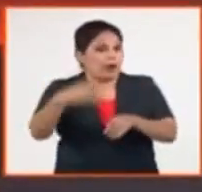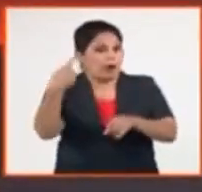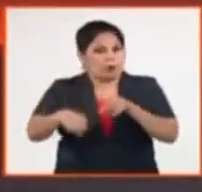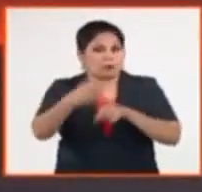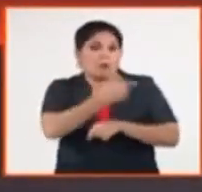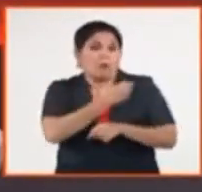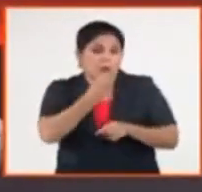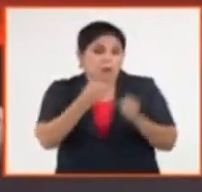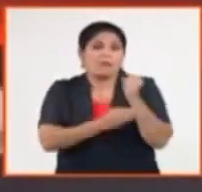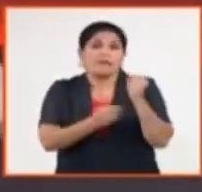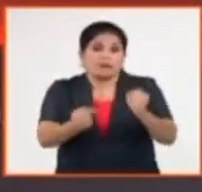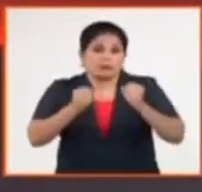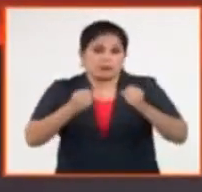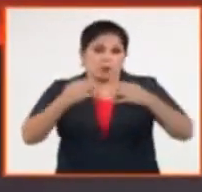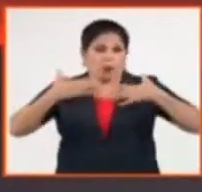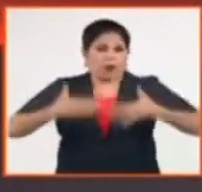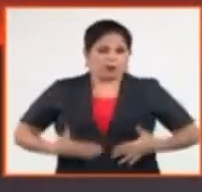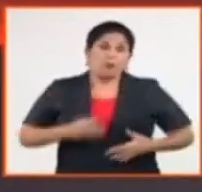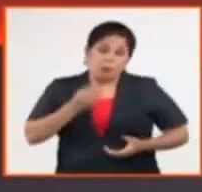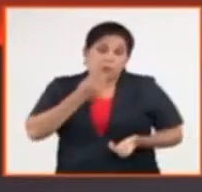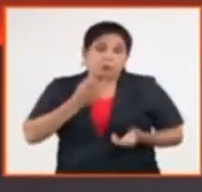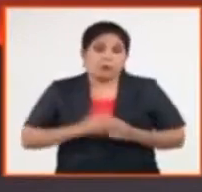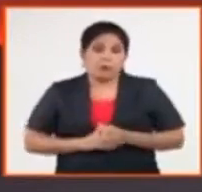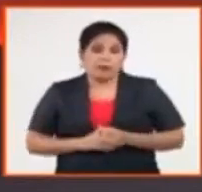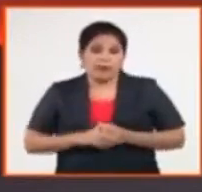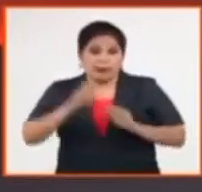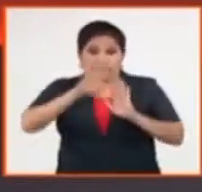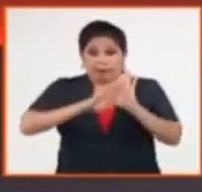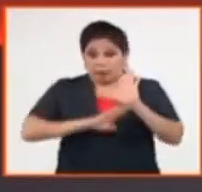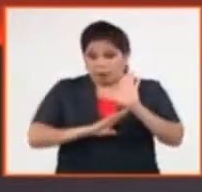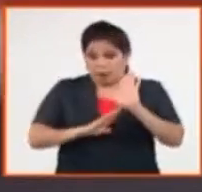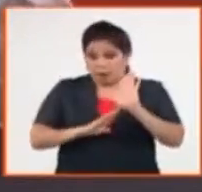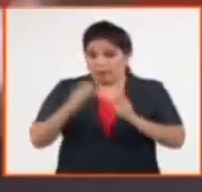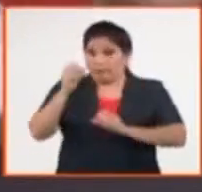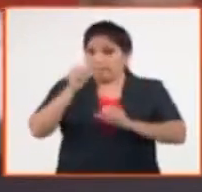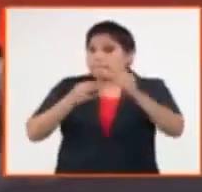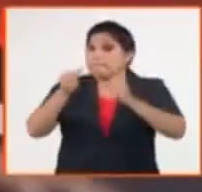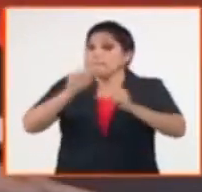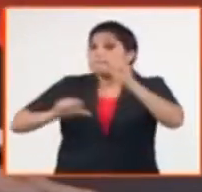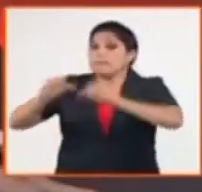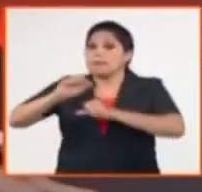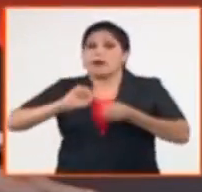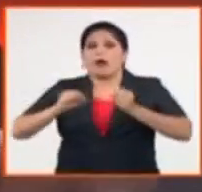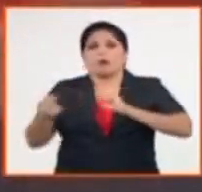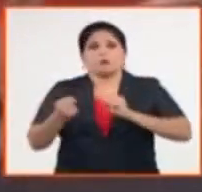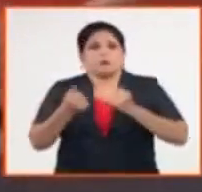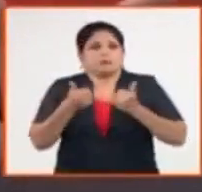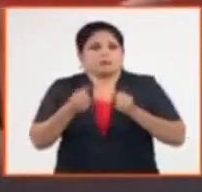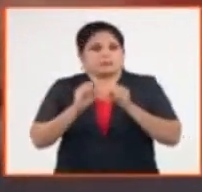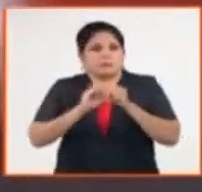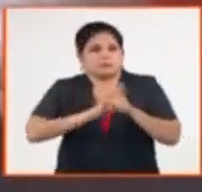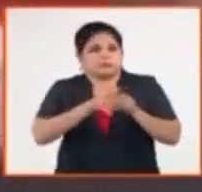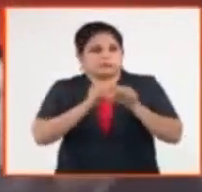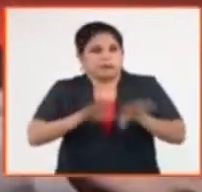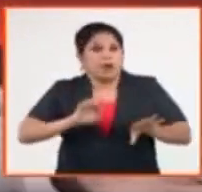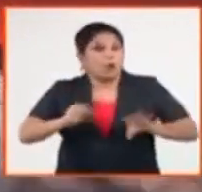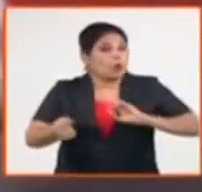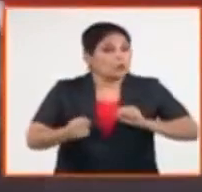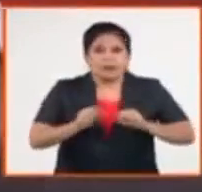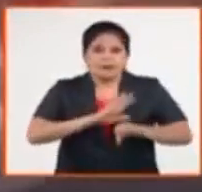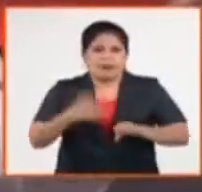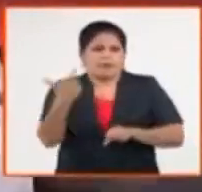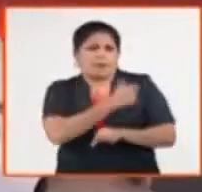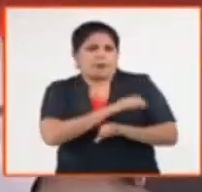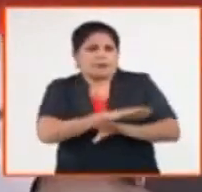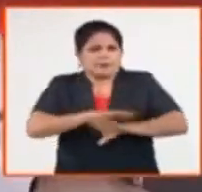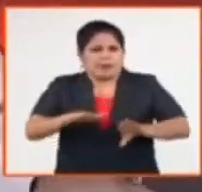que el objetivo del programa de BioCuba Pharma es contribuir al control efectivo de la pandemia. No es simplemente que vamos a vacunar